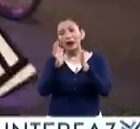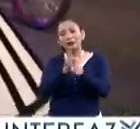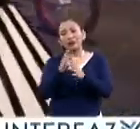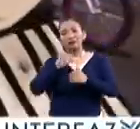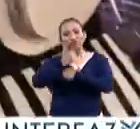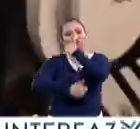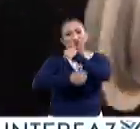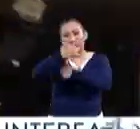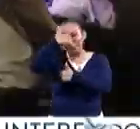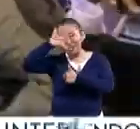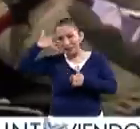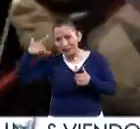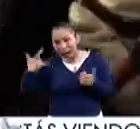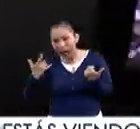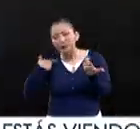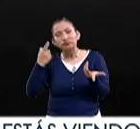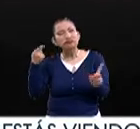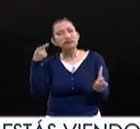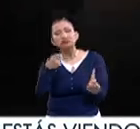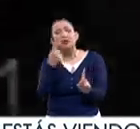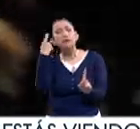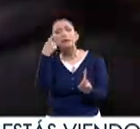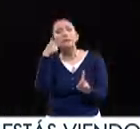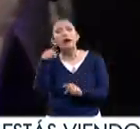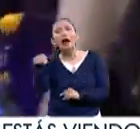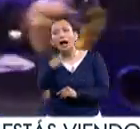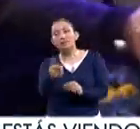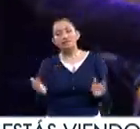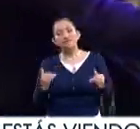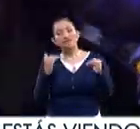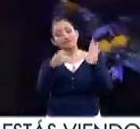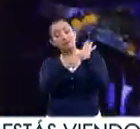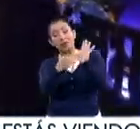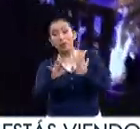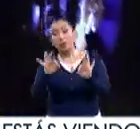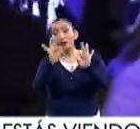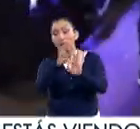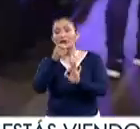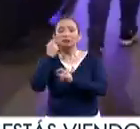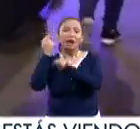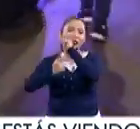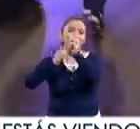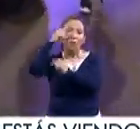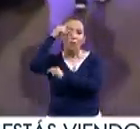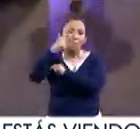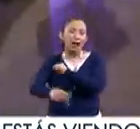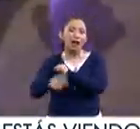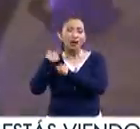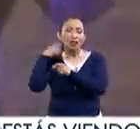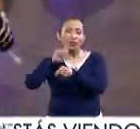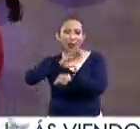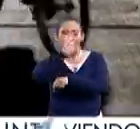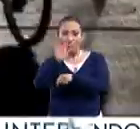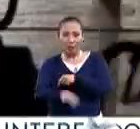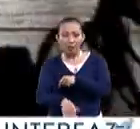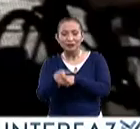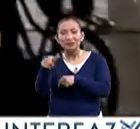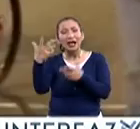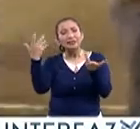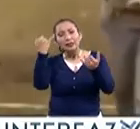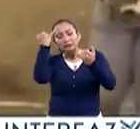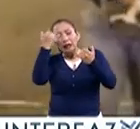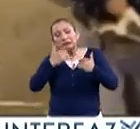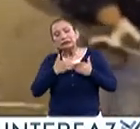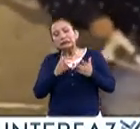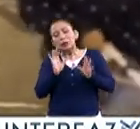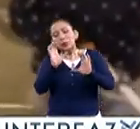en el concurso de disfraces, que tiene como objetivo resaltar la importancia de las tradiciones mexicanas en el Día de Muertos y crear